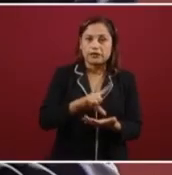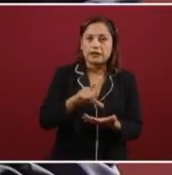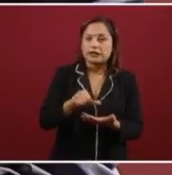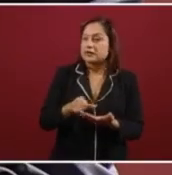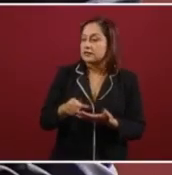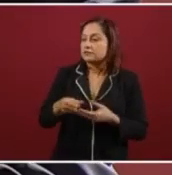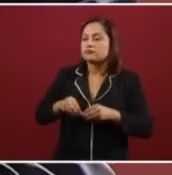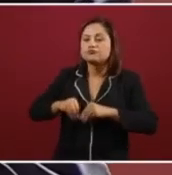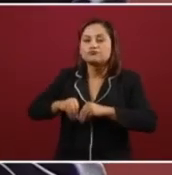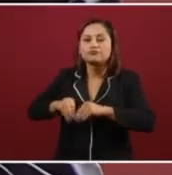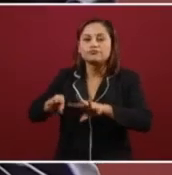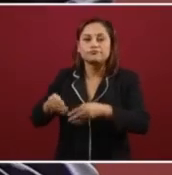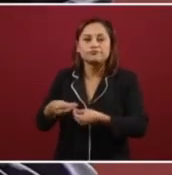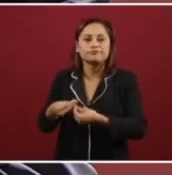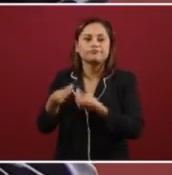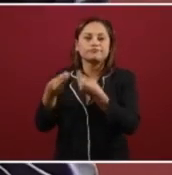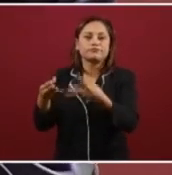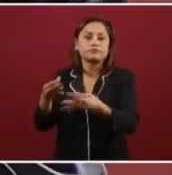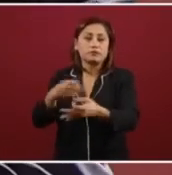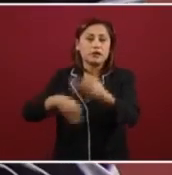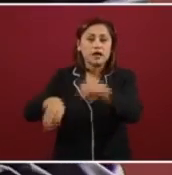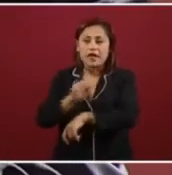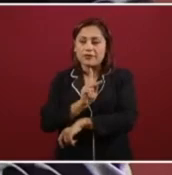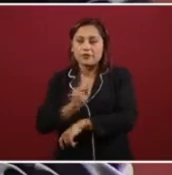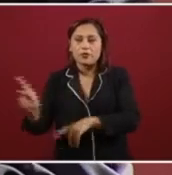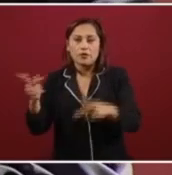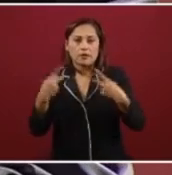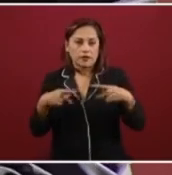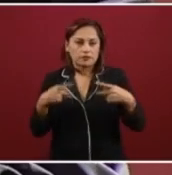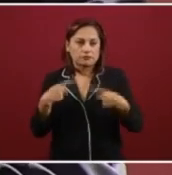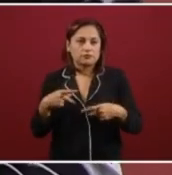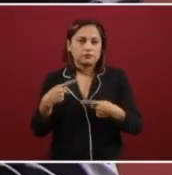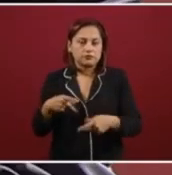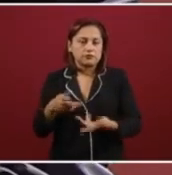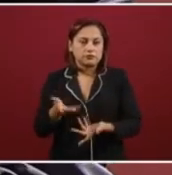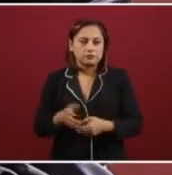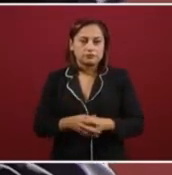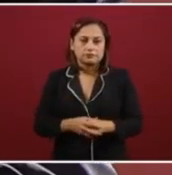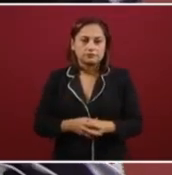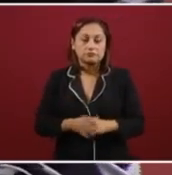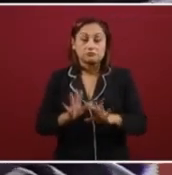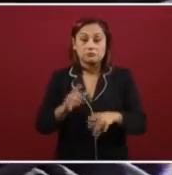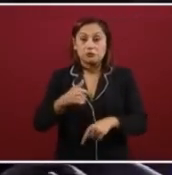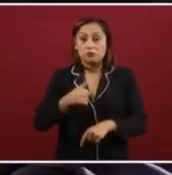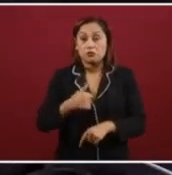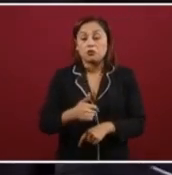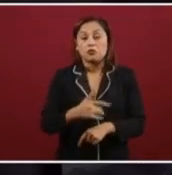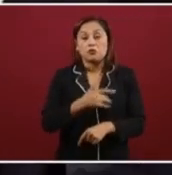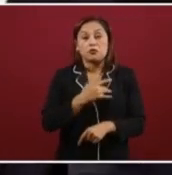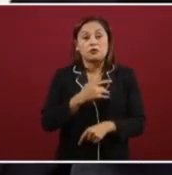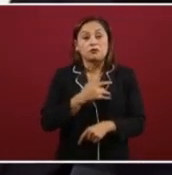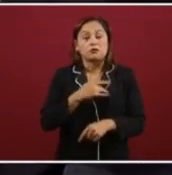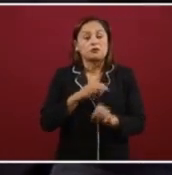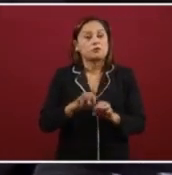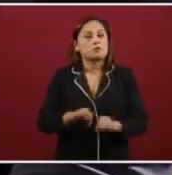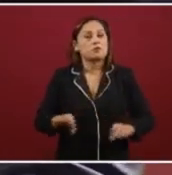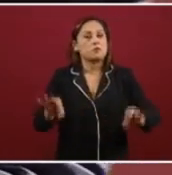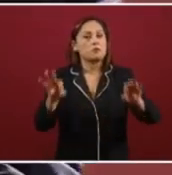le llegue a todos. A mí me importa mucho que la gente tenga para